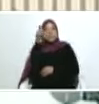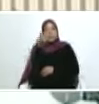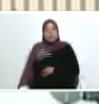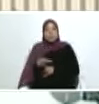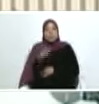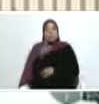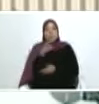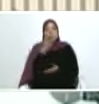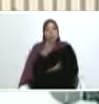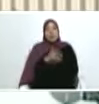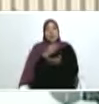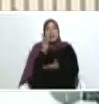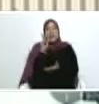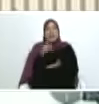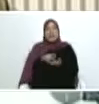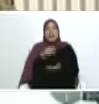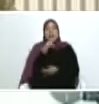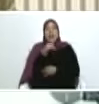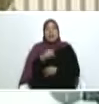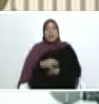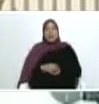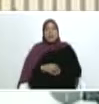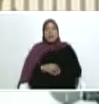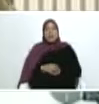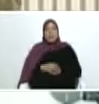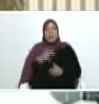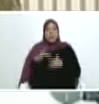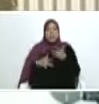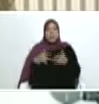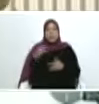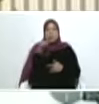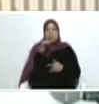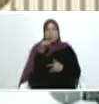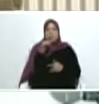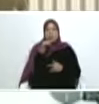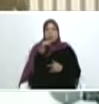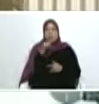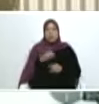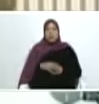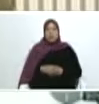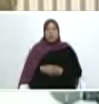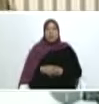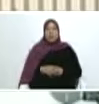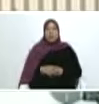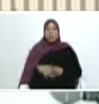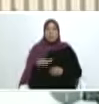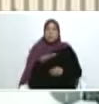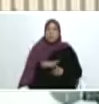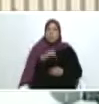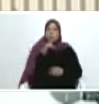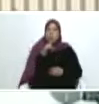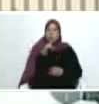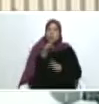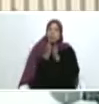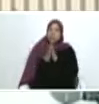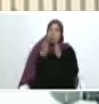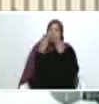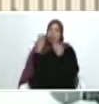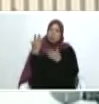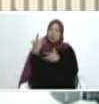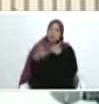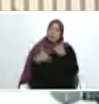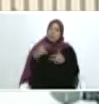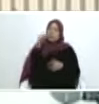sus propuestas participando en las asambleas, en el barrio, en la comunidad, en la cancha, en la